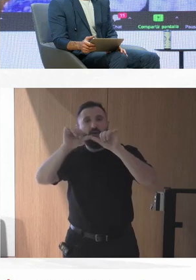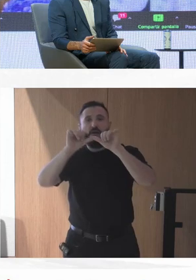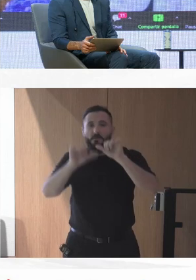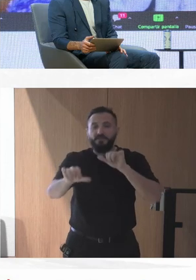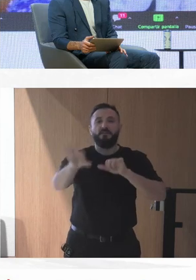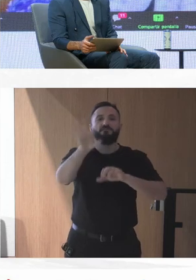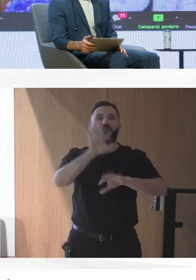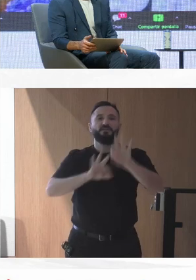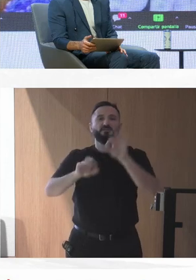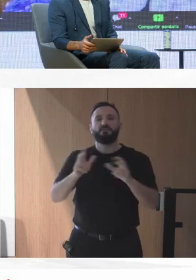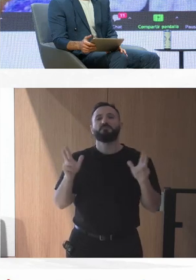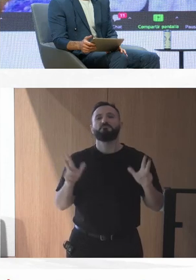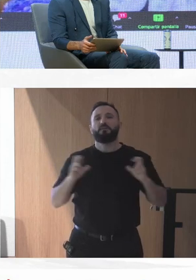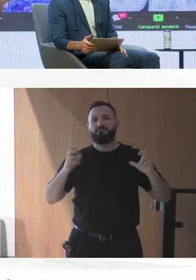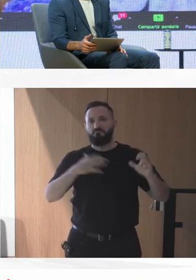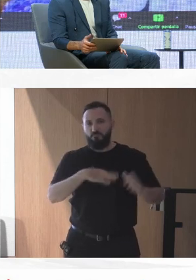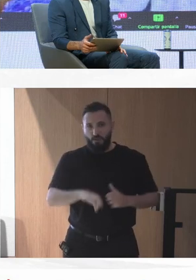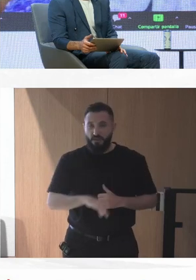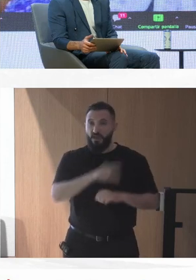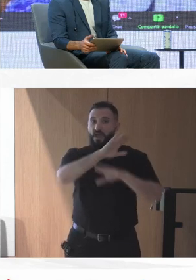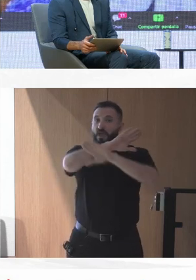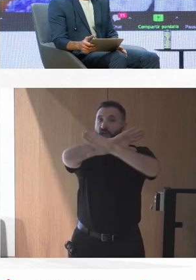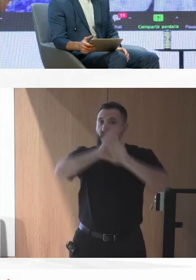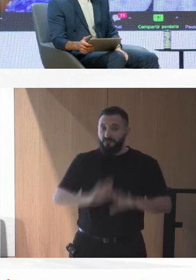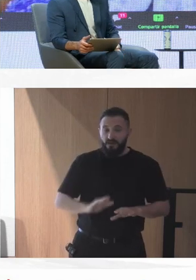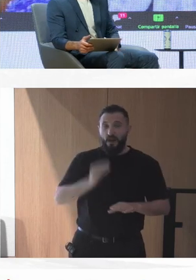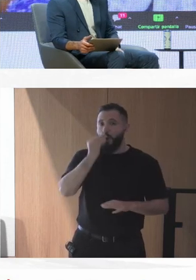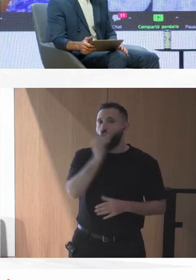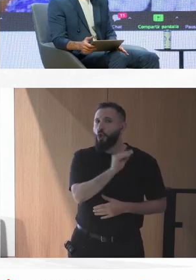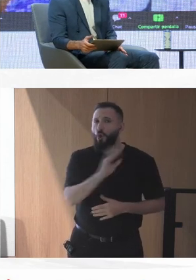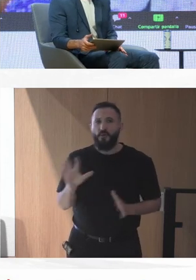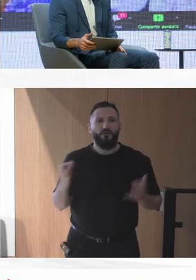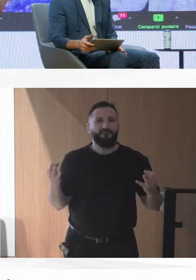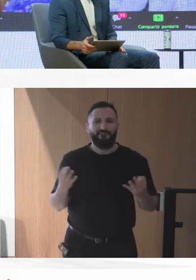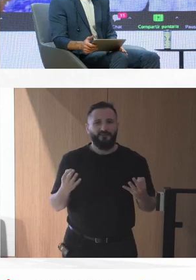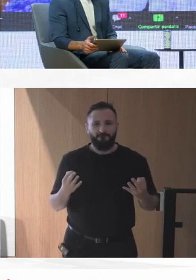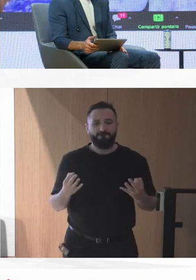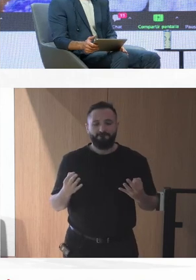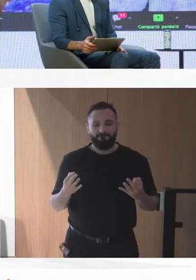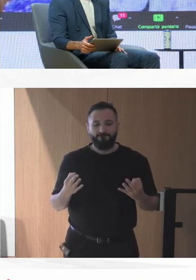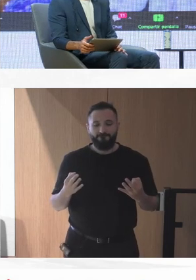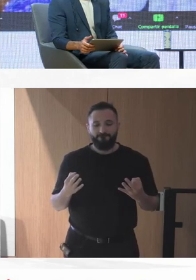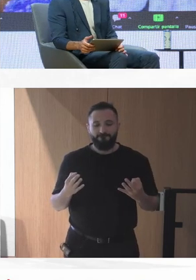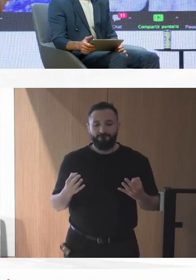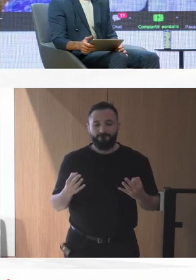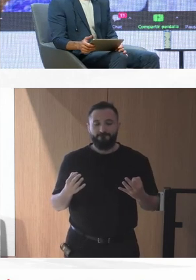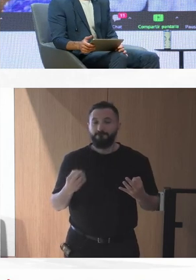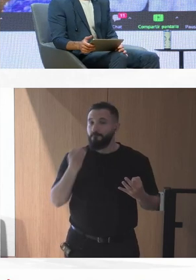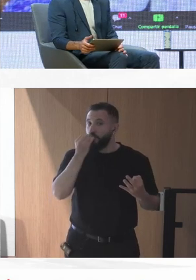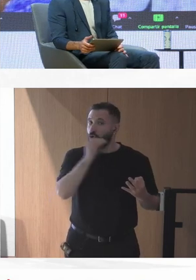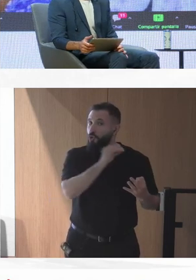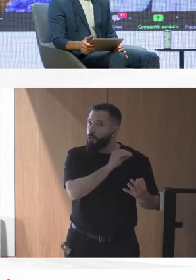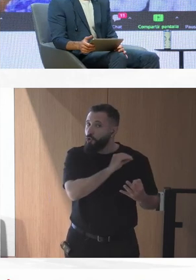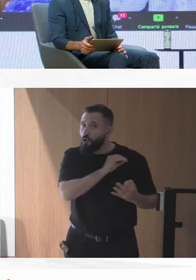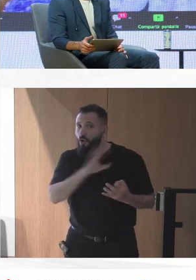voy a terminar diciendo que lo ideal sería que